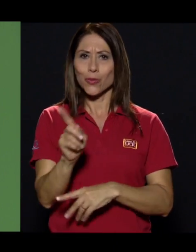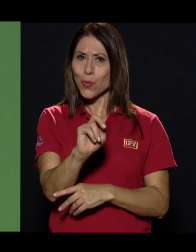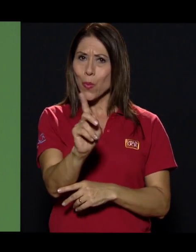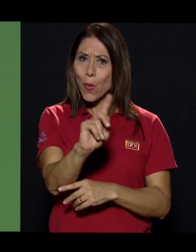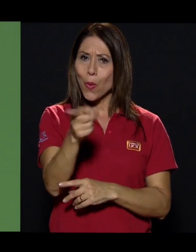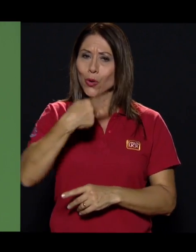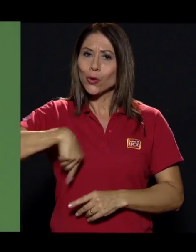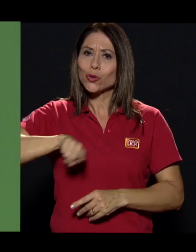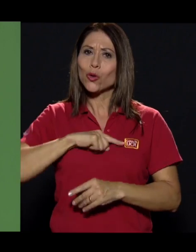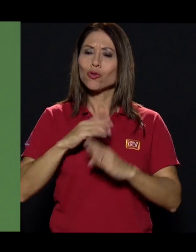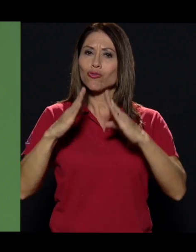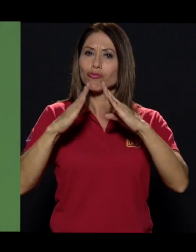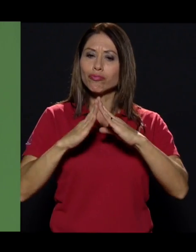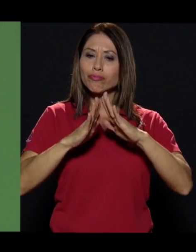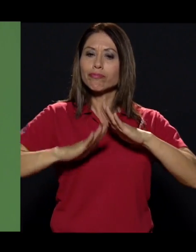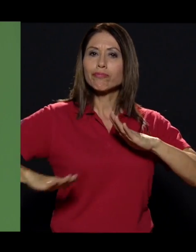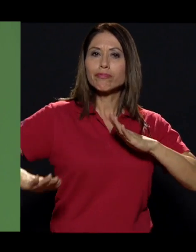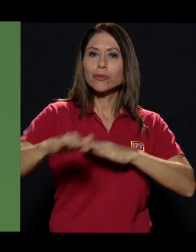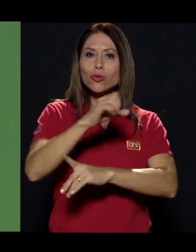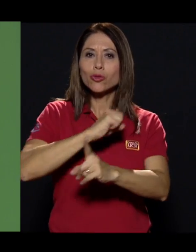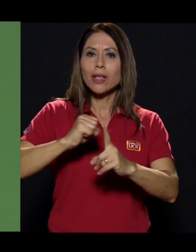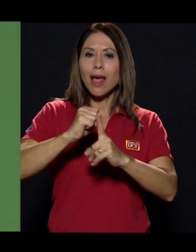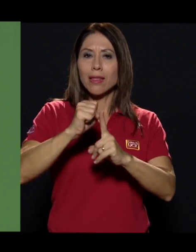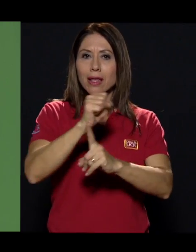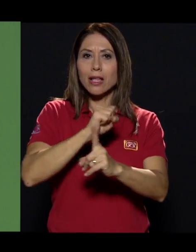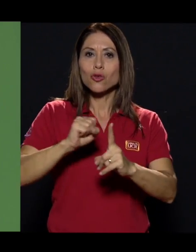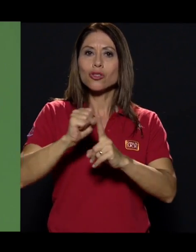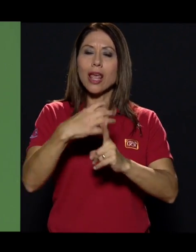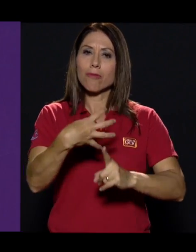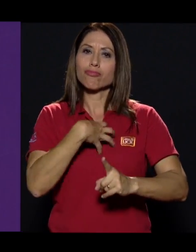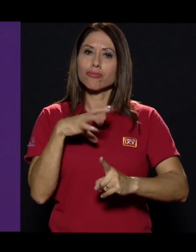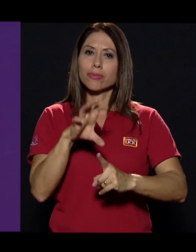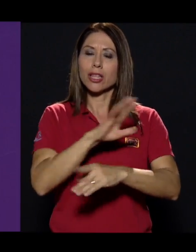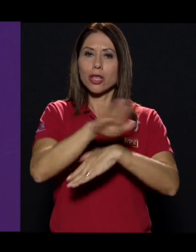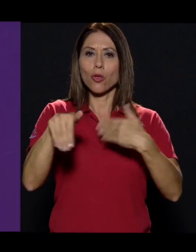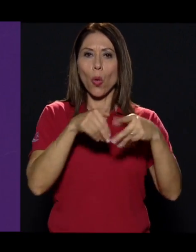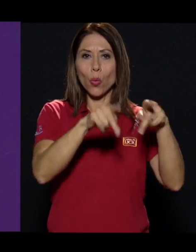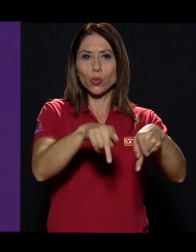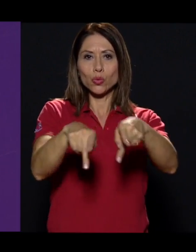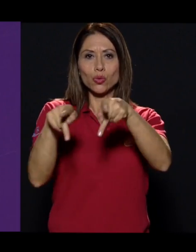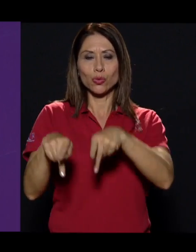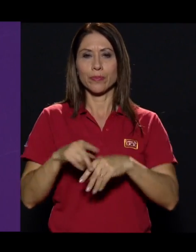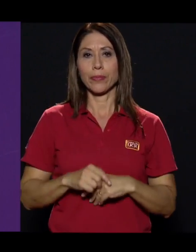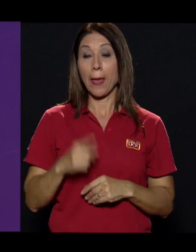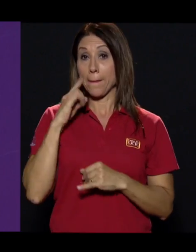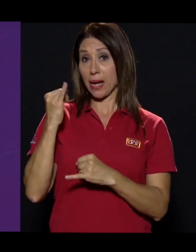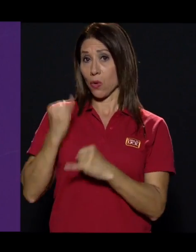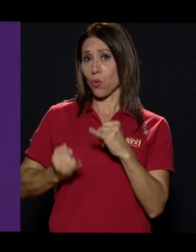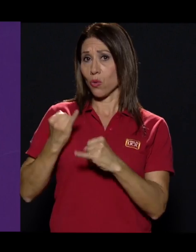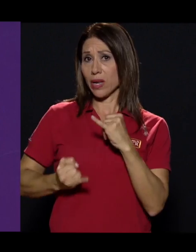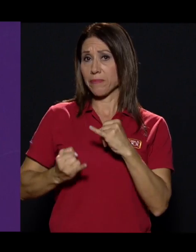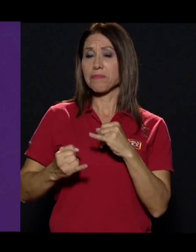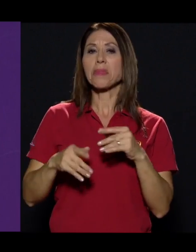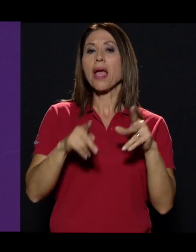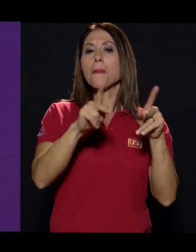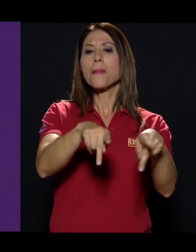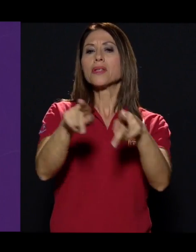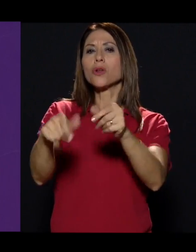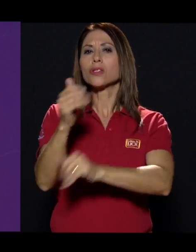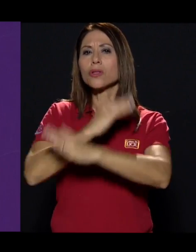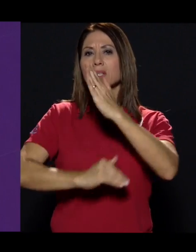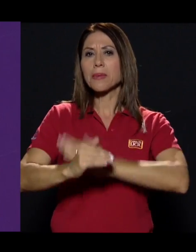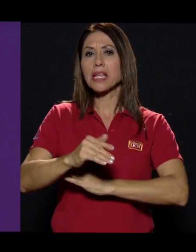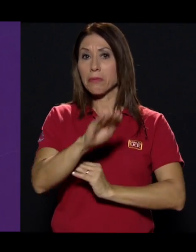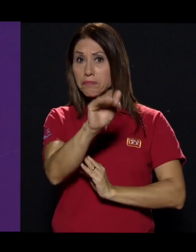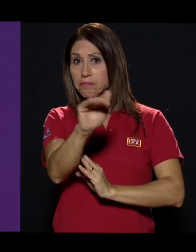una sociedad, ¿verdad? Y la sociedad es de todos. Para concluir, ¿qué podríamos decirle a las personas con discapacidad